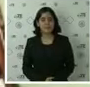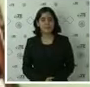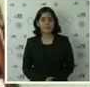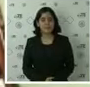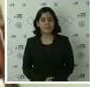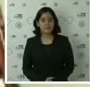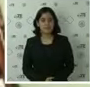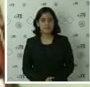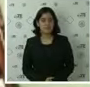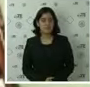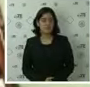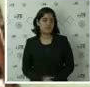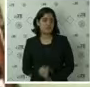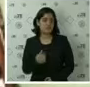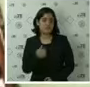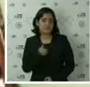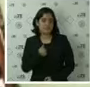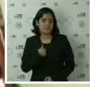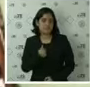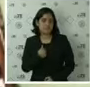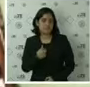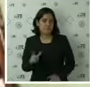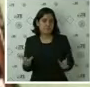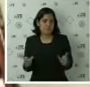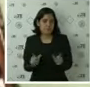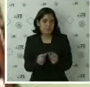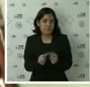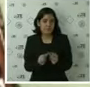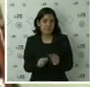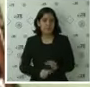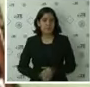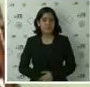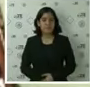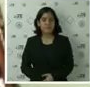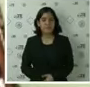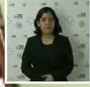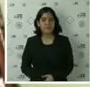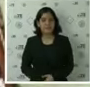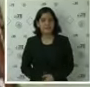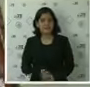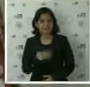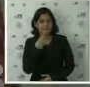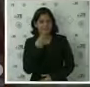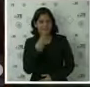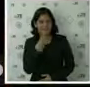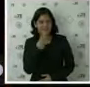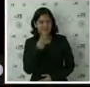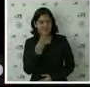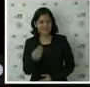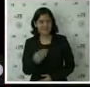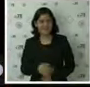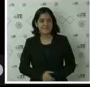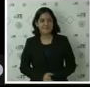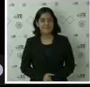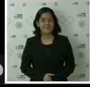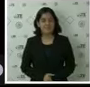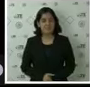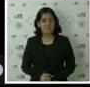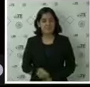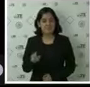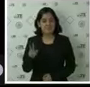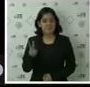Y pues con esto concluyo mi participación. Muy bien, Miguel. A ver, la verdad es